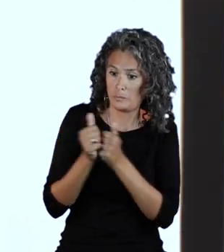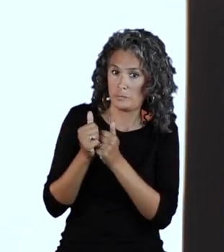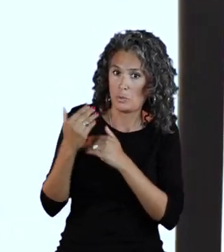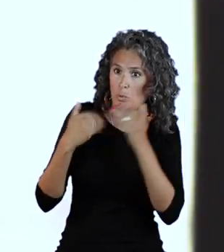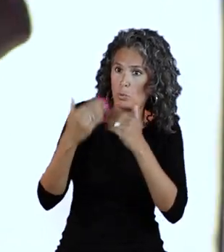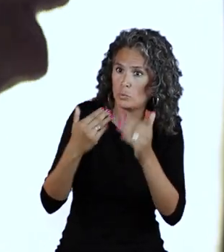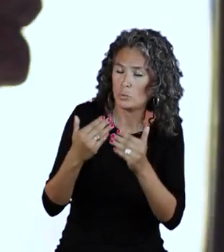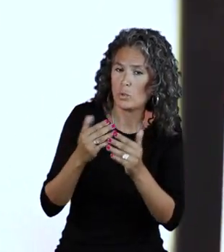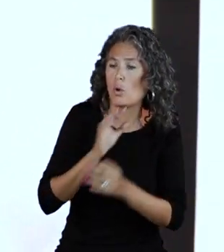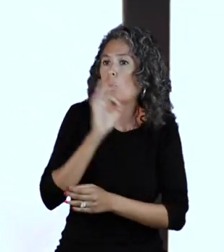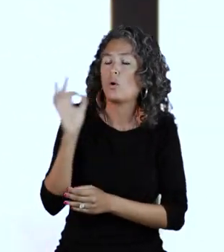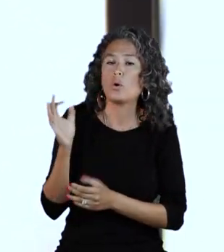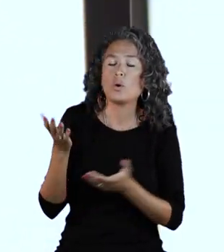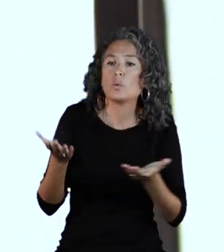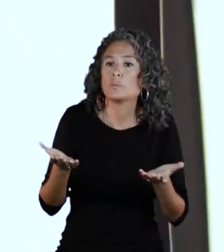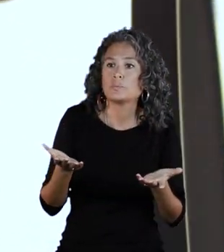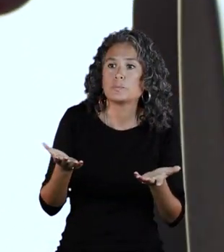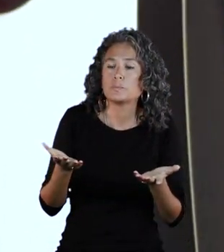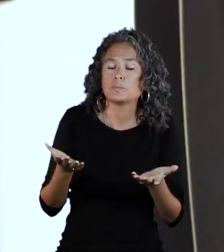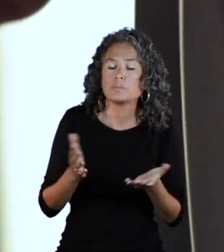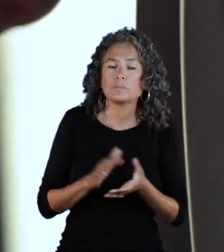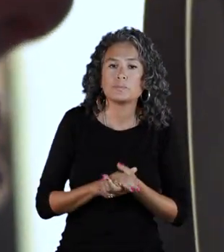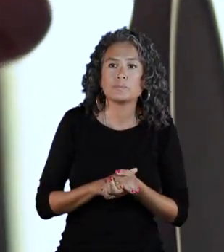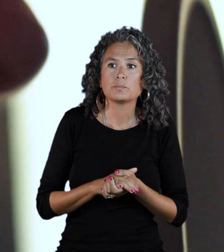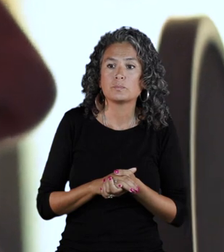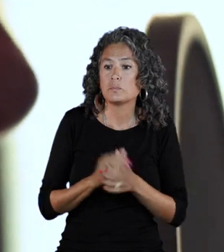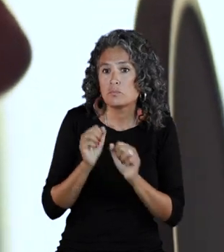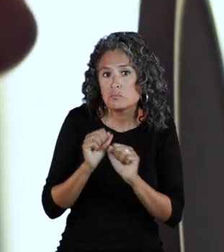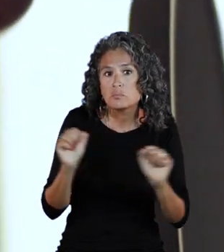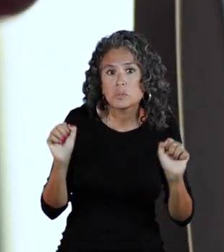querés, si seguimos juntos o